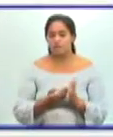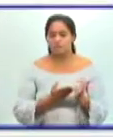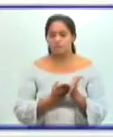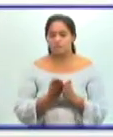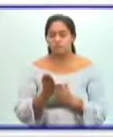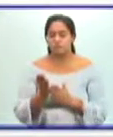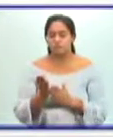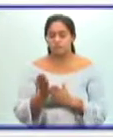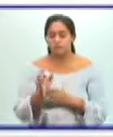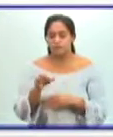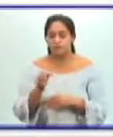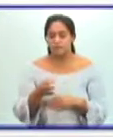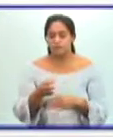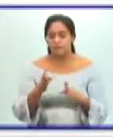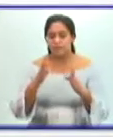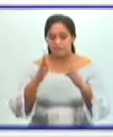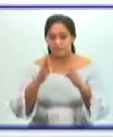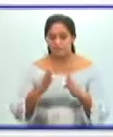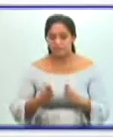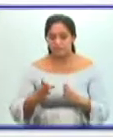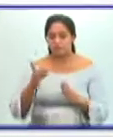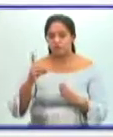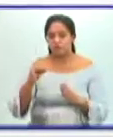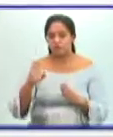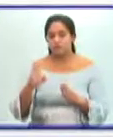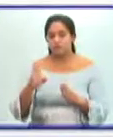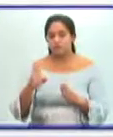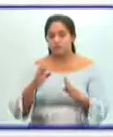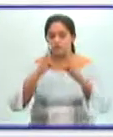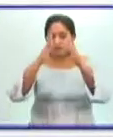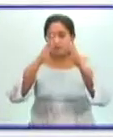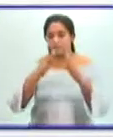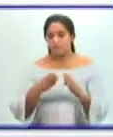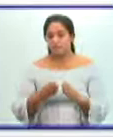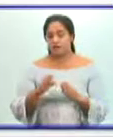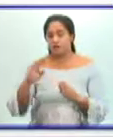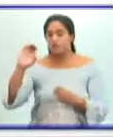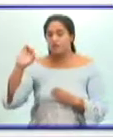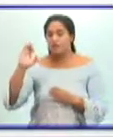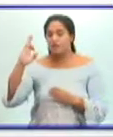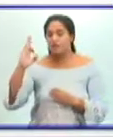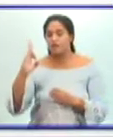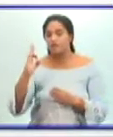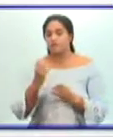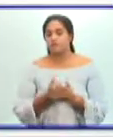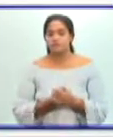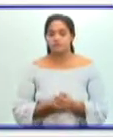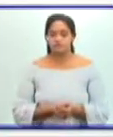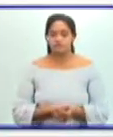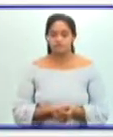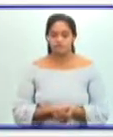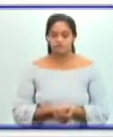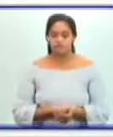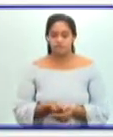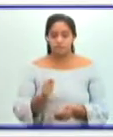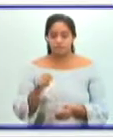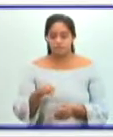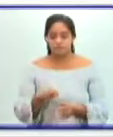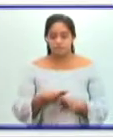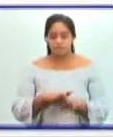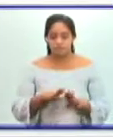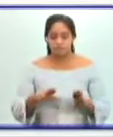segmento DC es paralelo al segmento EF. Entonces, estás en condiciones